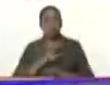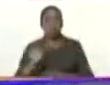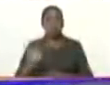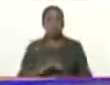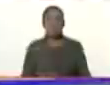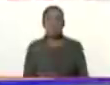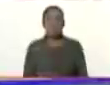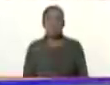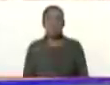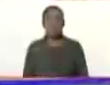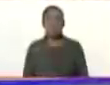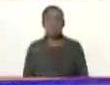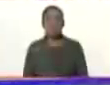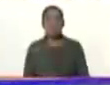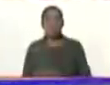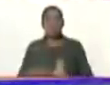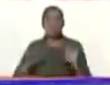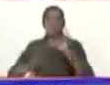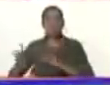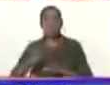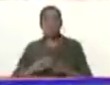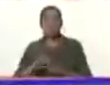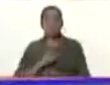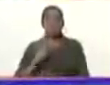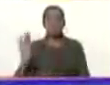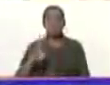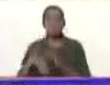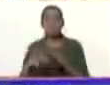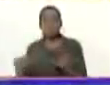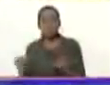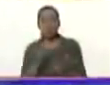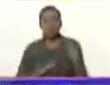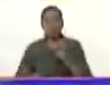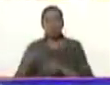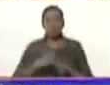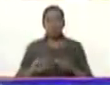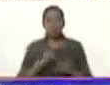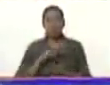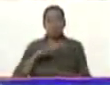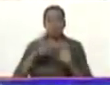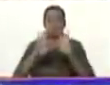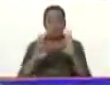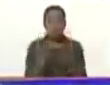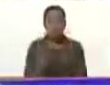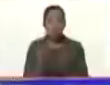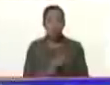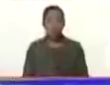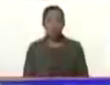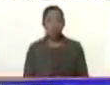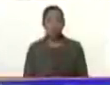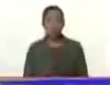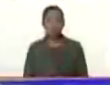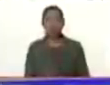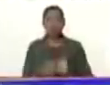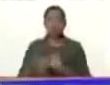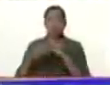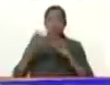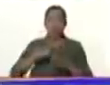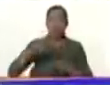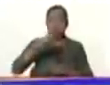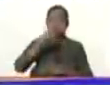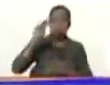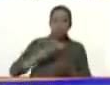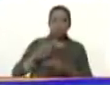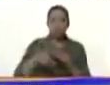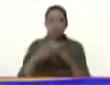patria, en el amor a Dios, en el amor a nuestra familia, unir todo el espíritu